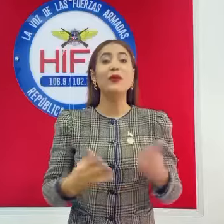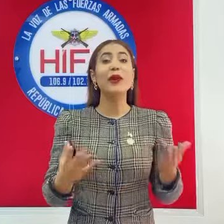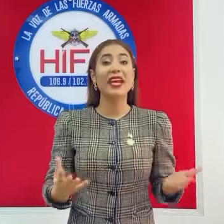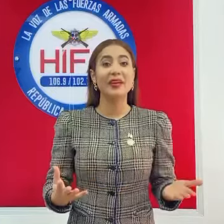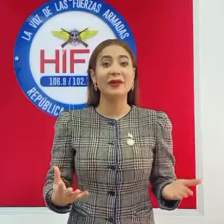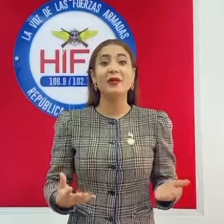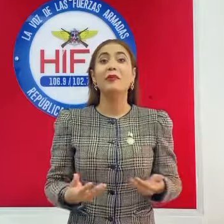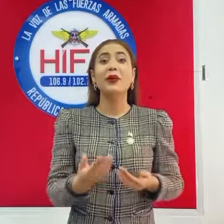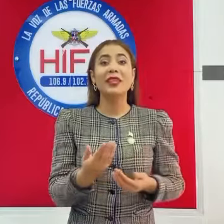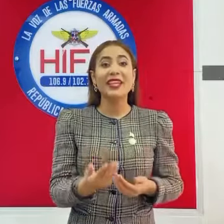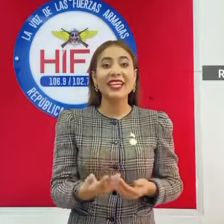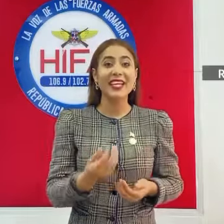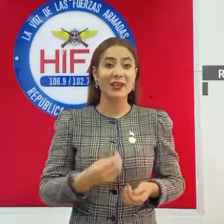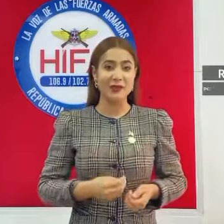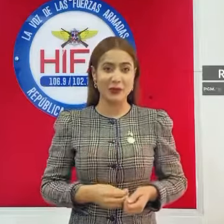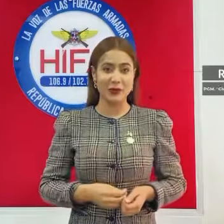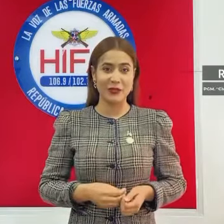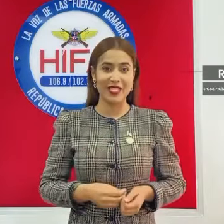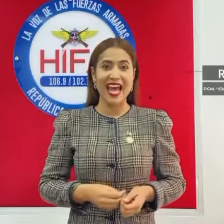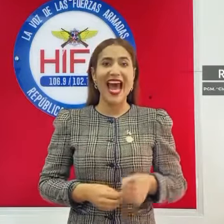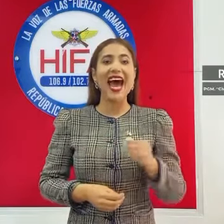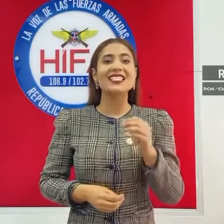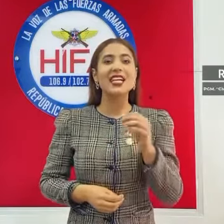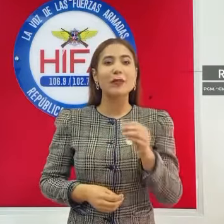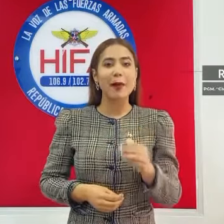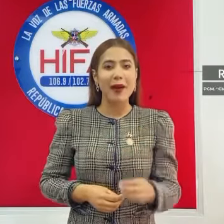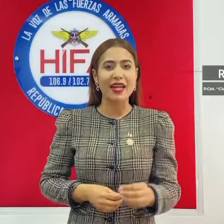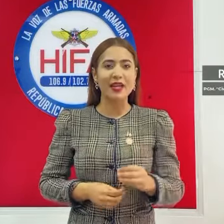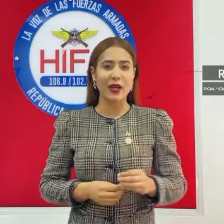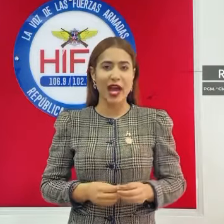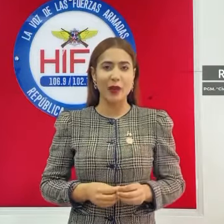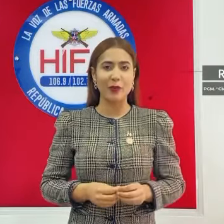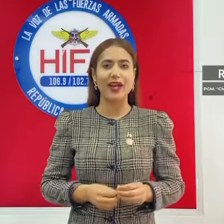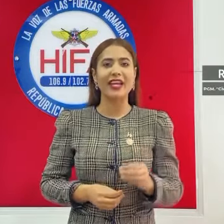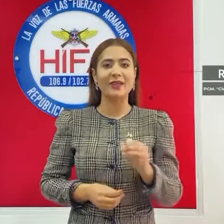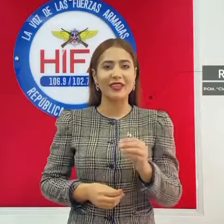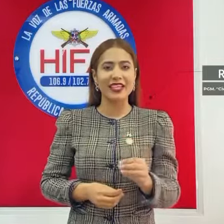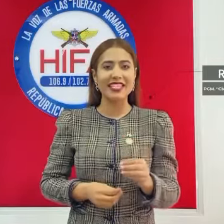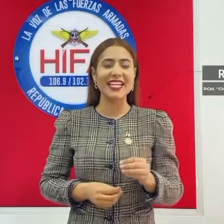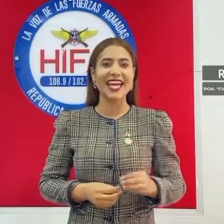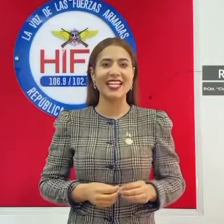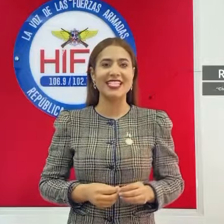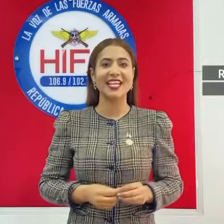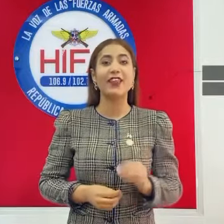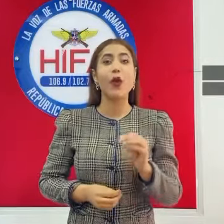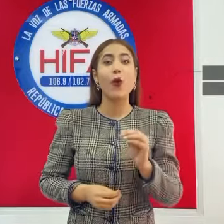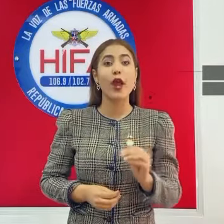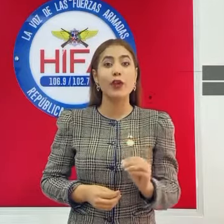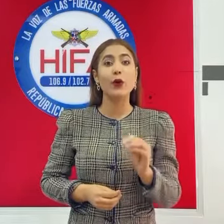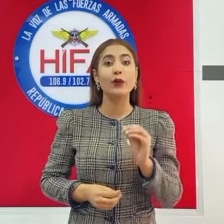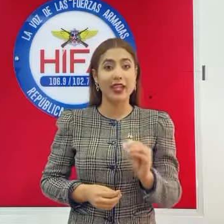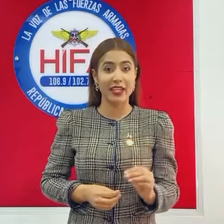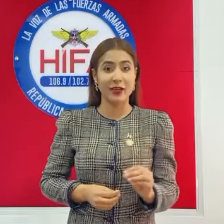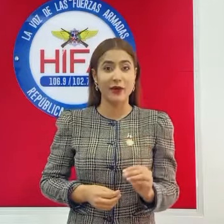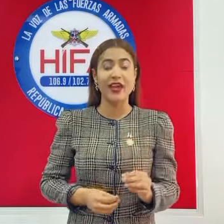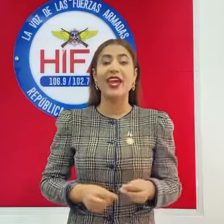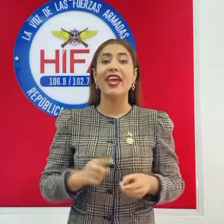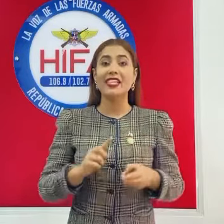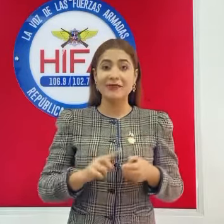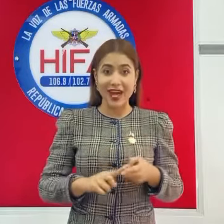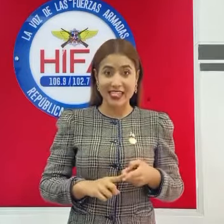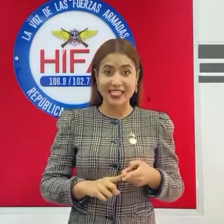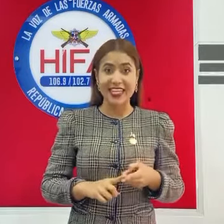Mujer, por ti y los tuyos, hazte el papá Nicolau para que vides el cáncer de cuello uterino.